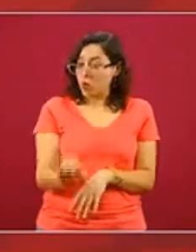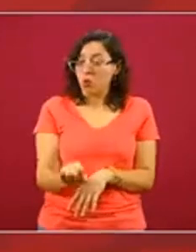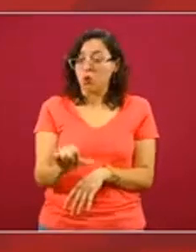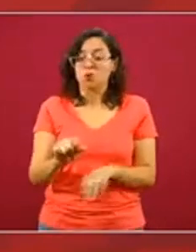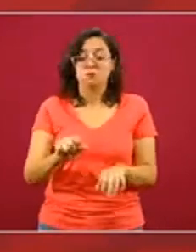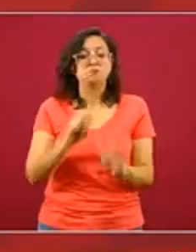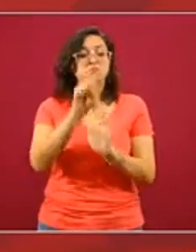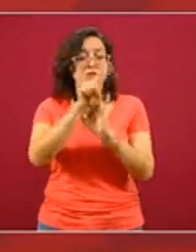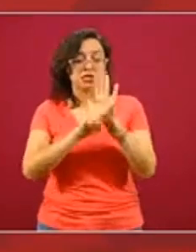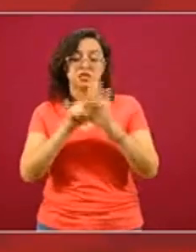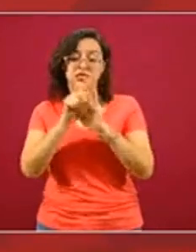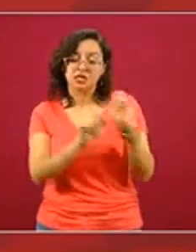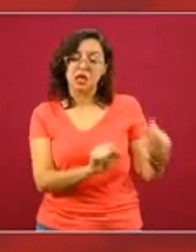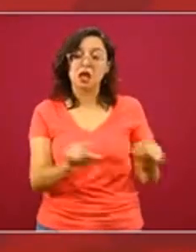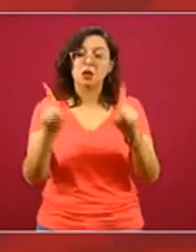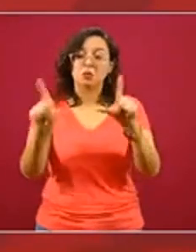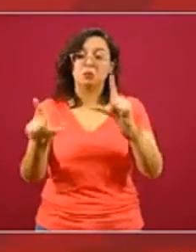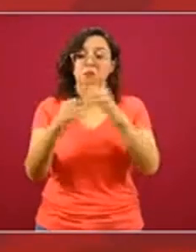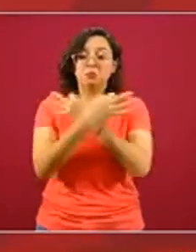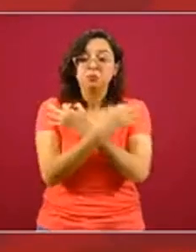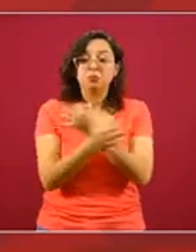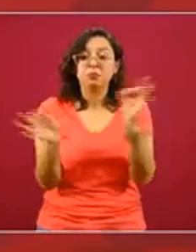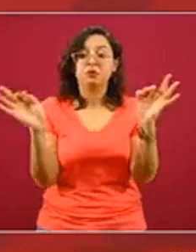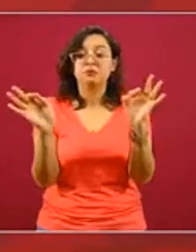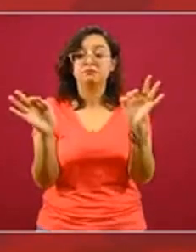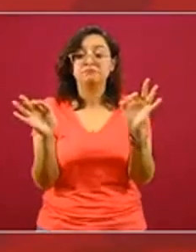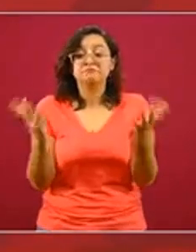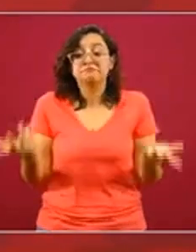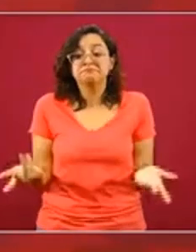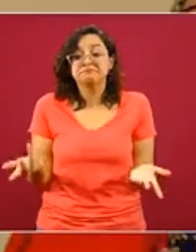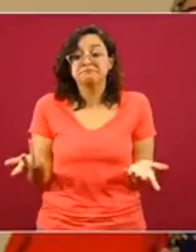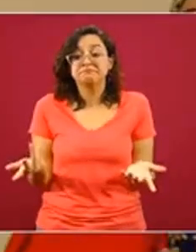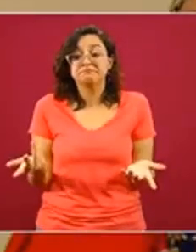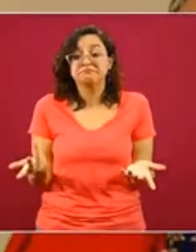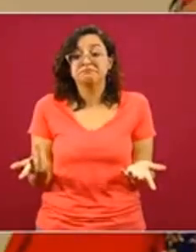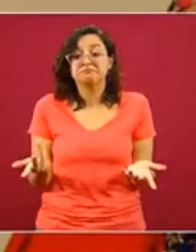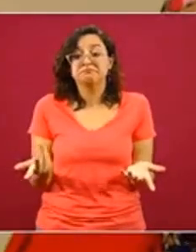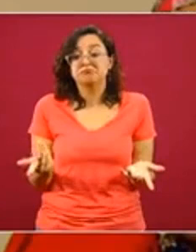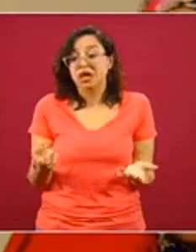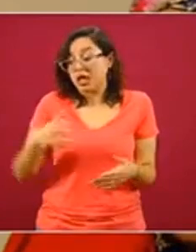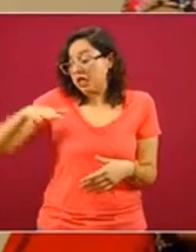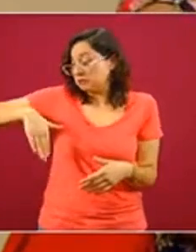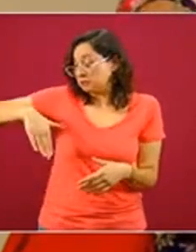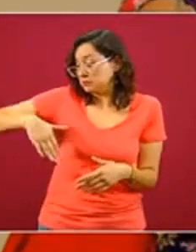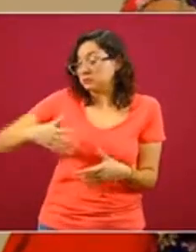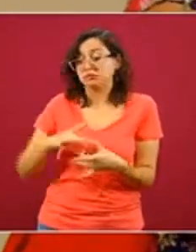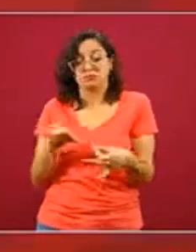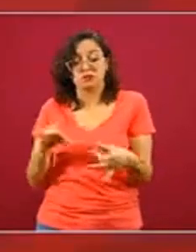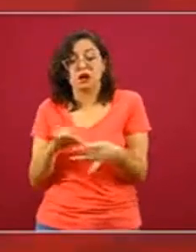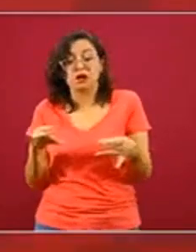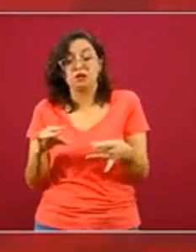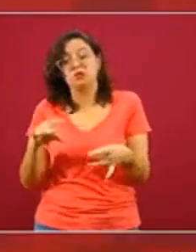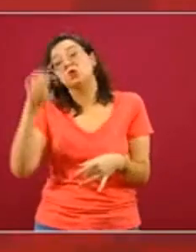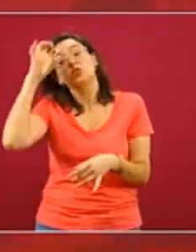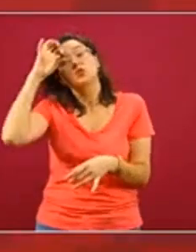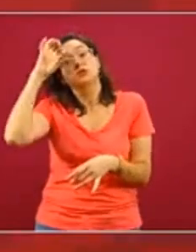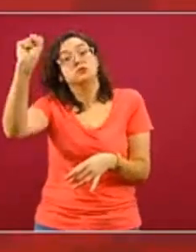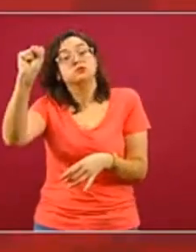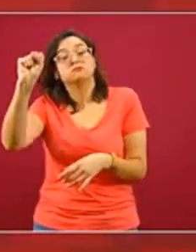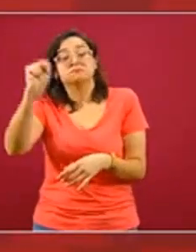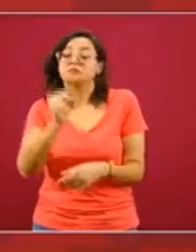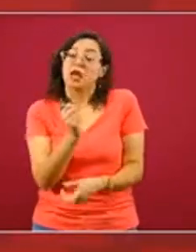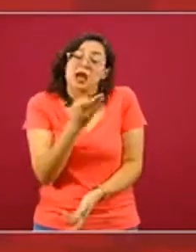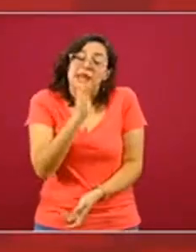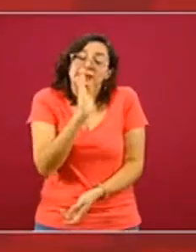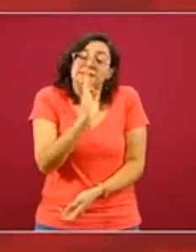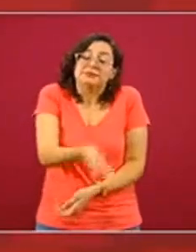video es empezar a incorporar estas nociones que yo decía hace un rato. No hay